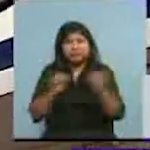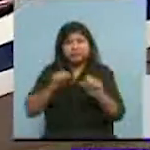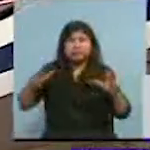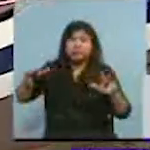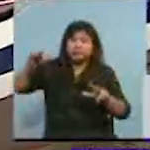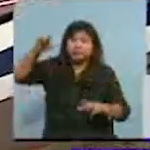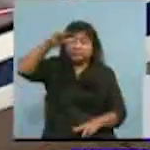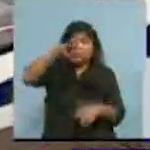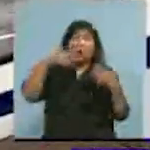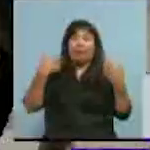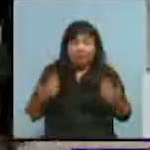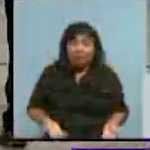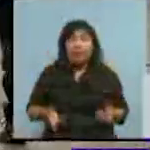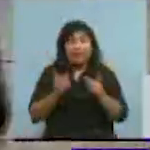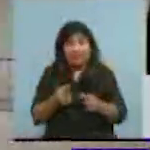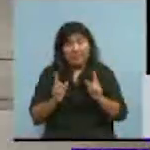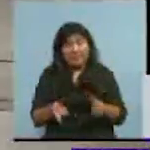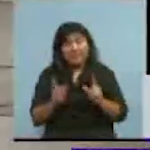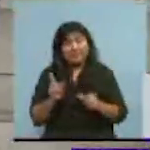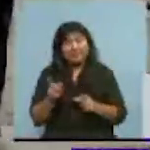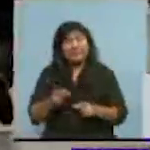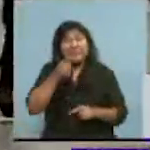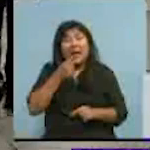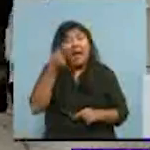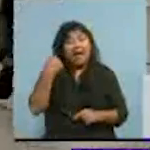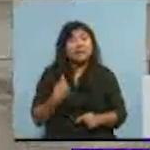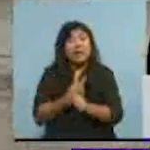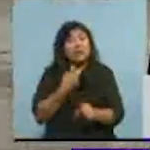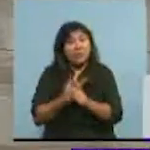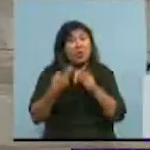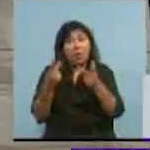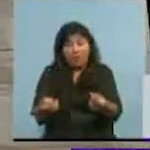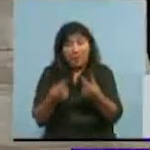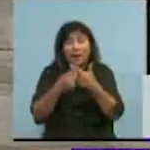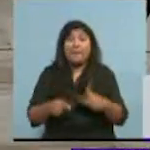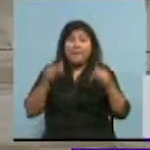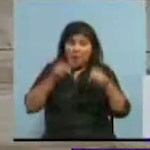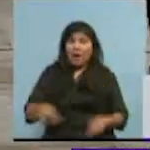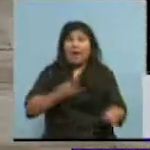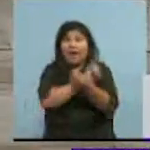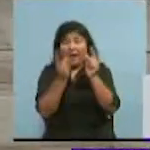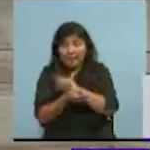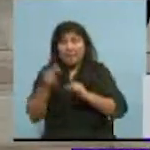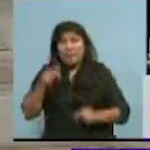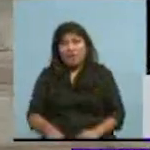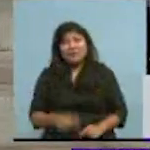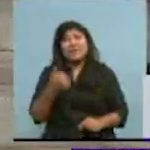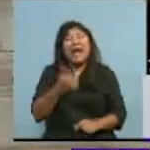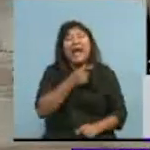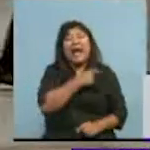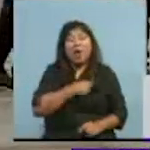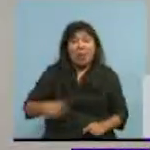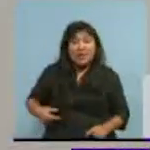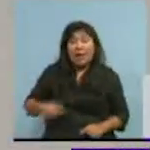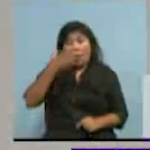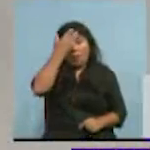existía el dinero en esas circunstancias y ahora el gobernador Gerardo Morales ha tomado esta decisión importante de comprar el